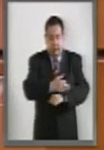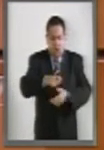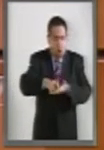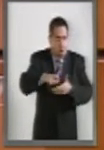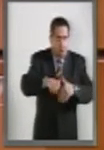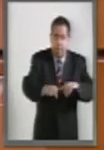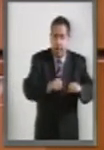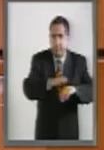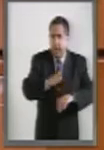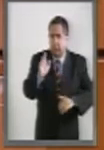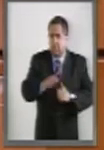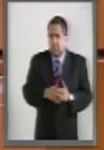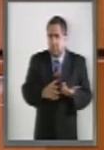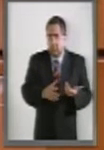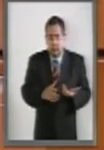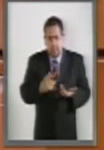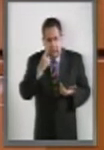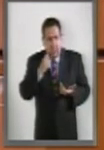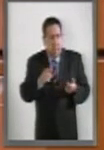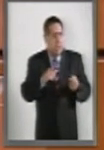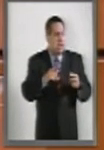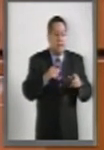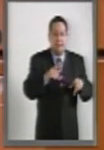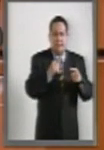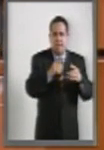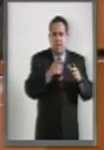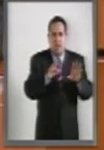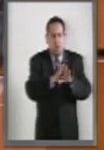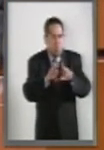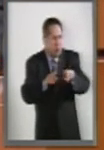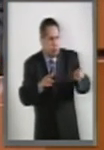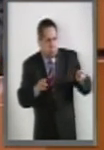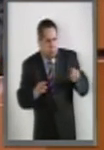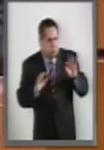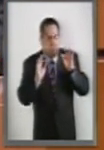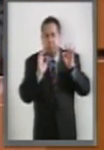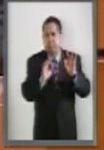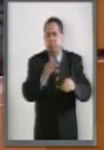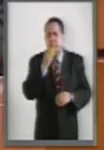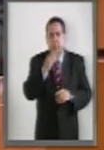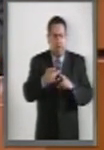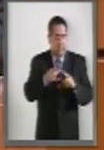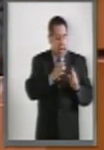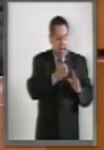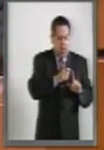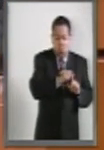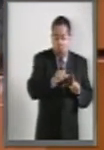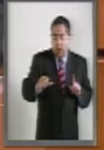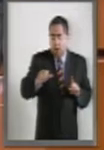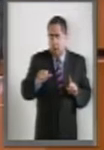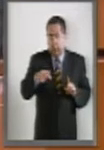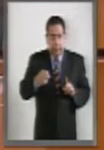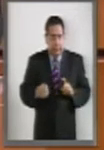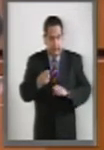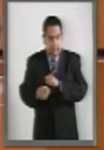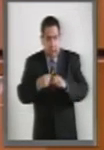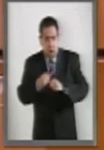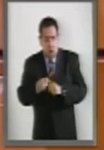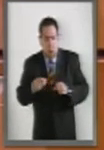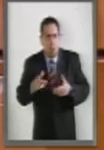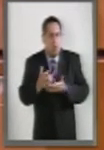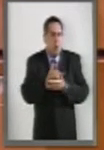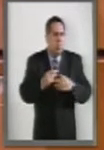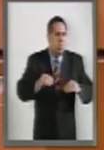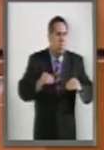mexicanas. Las ventas en tiendas iguales a la ANTAD entre enero y agosto de este año tuvieron